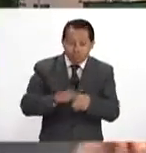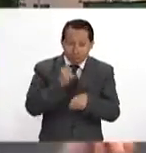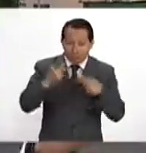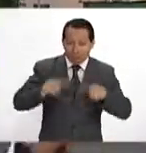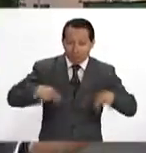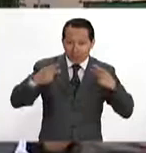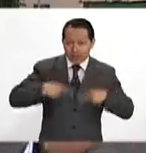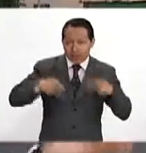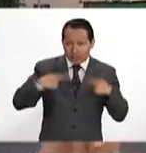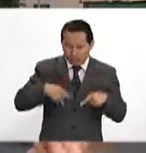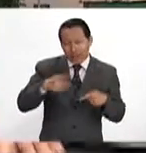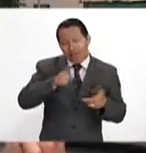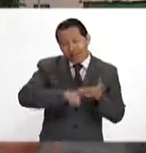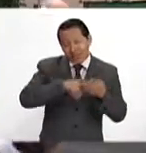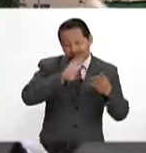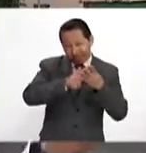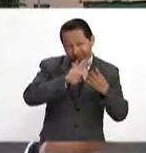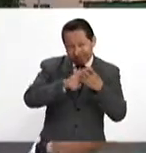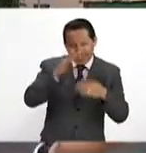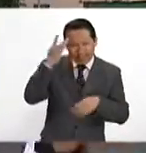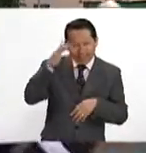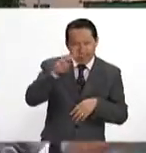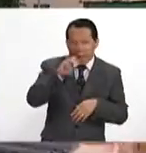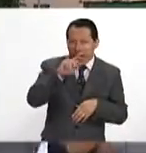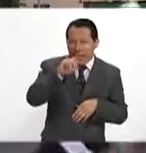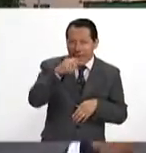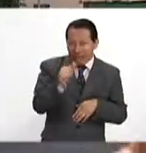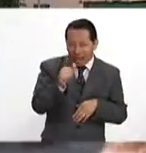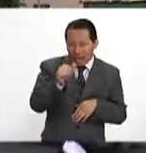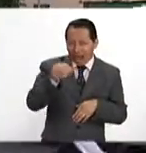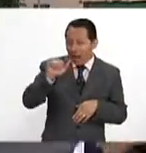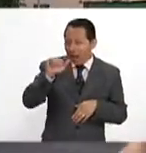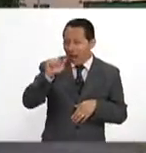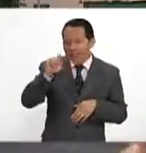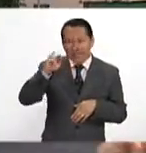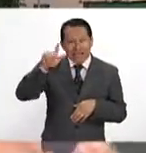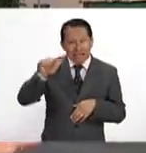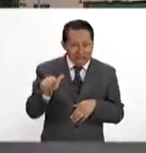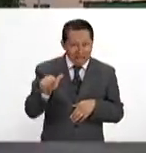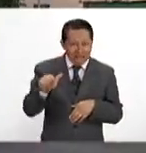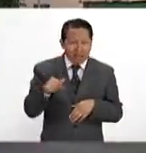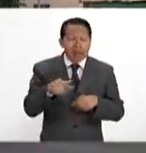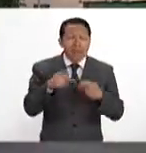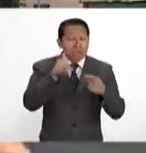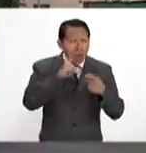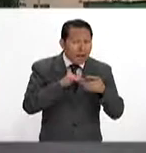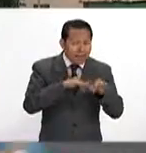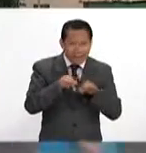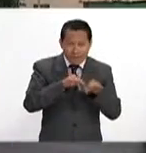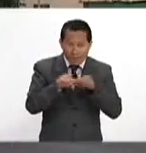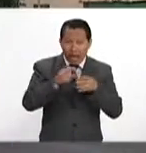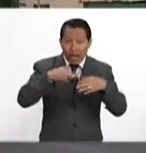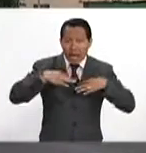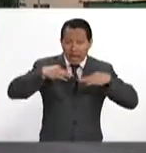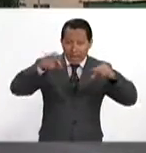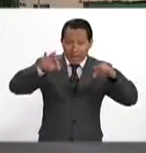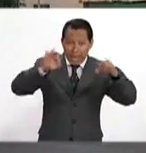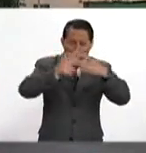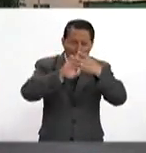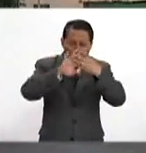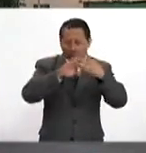que está en Santa Marta Catitla, las mujeres que están trabajando en la confección de las telas, es un proyecto que